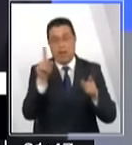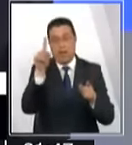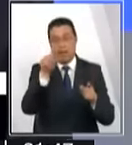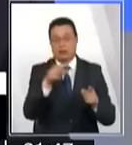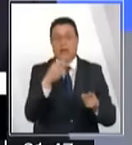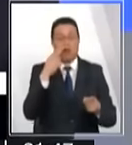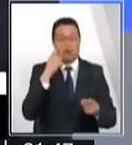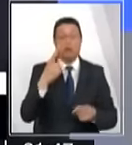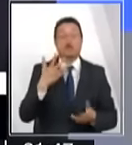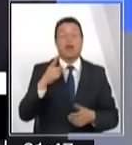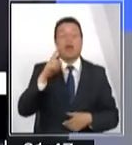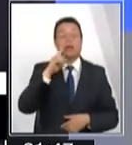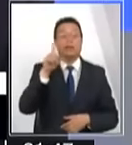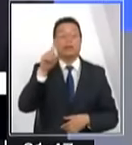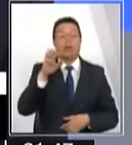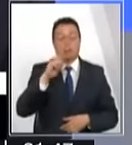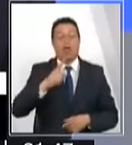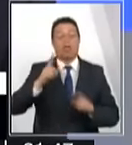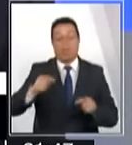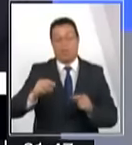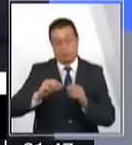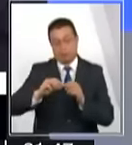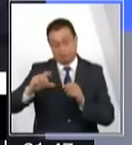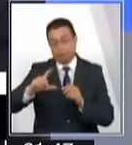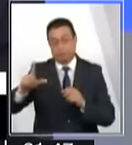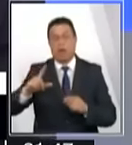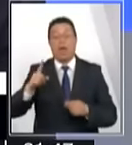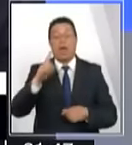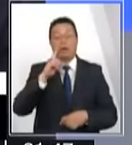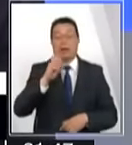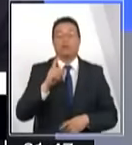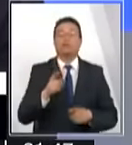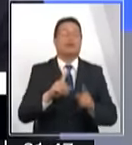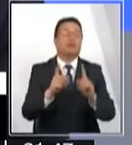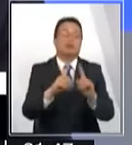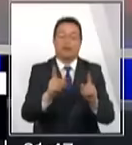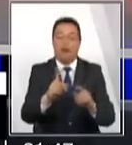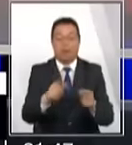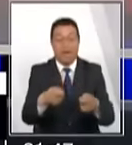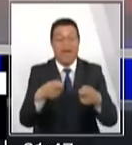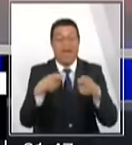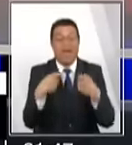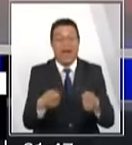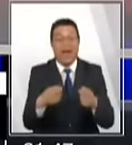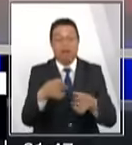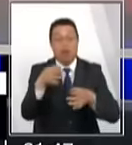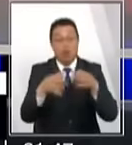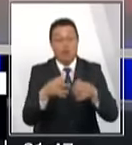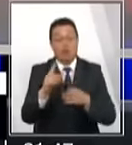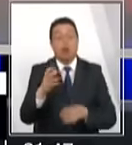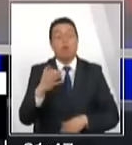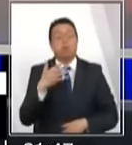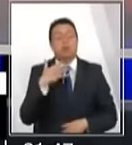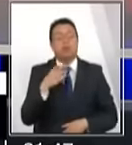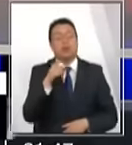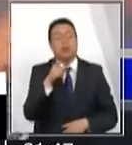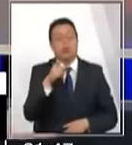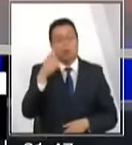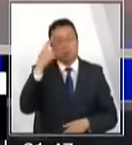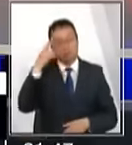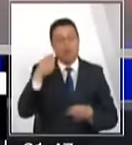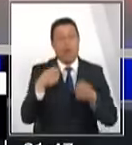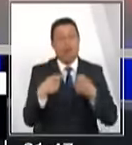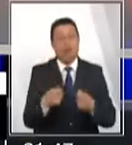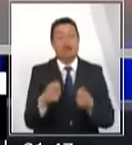la isapre están obligadas a ajustar sus precios y cumplen est si este gasto judicial por qué ustedes lo consideran un gasto